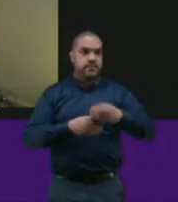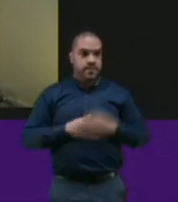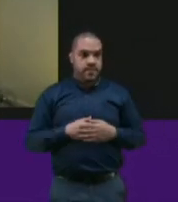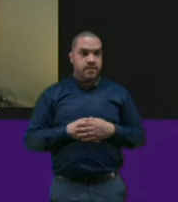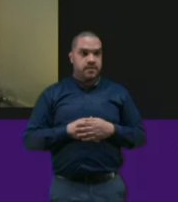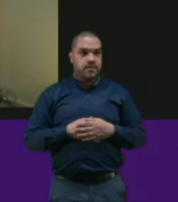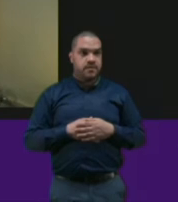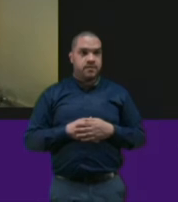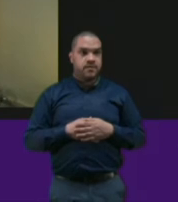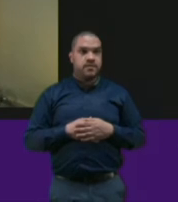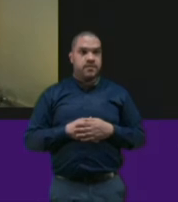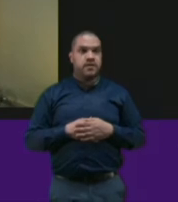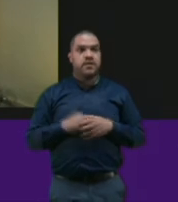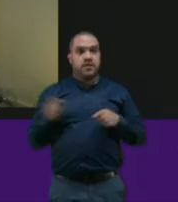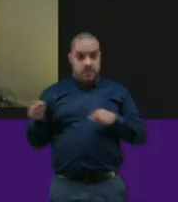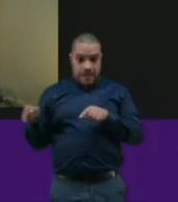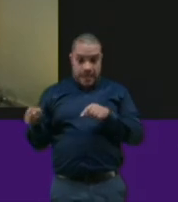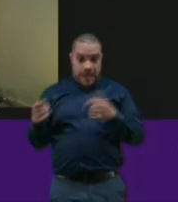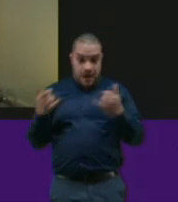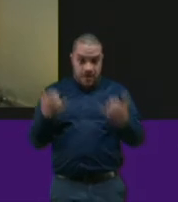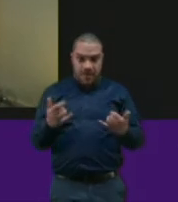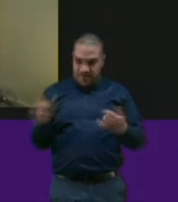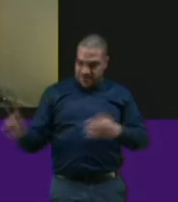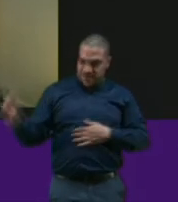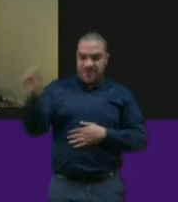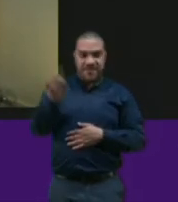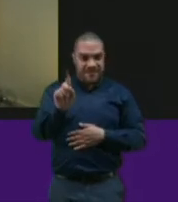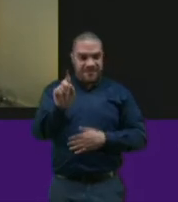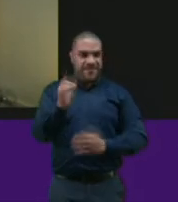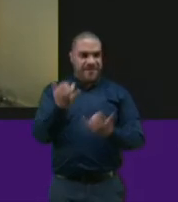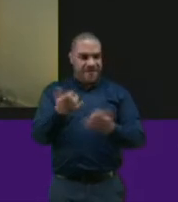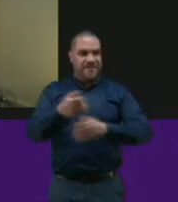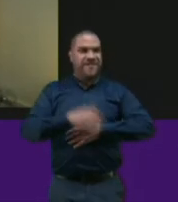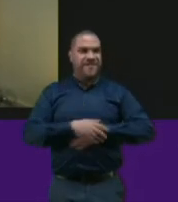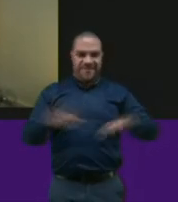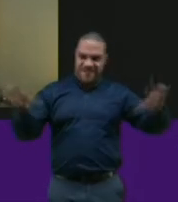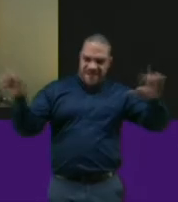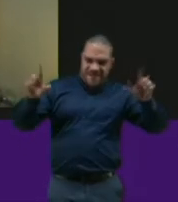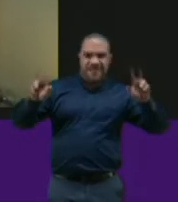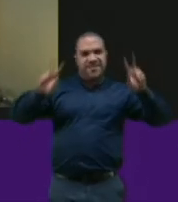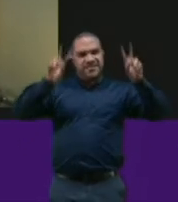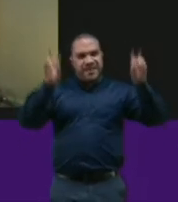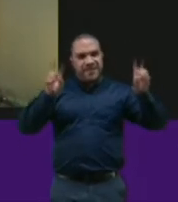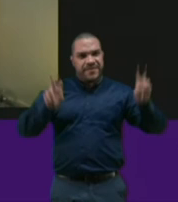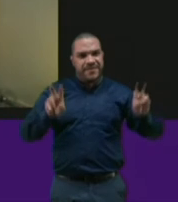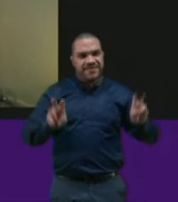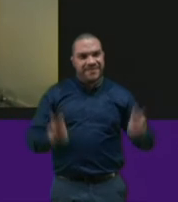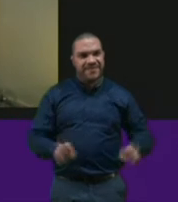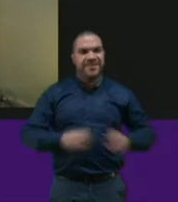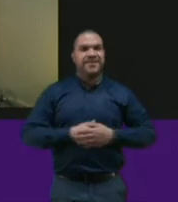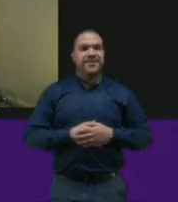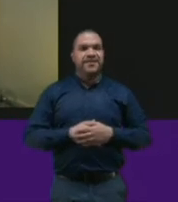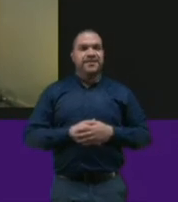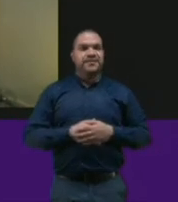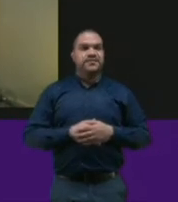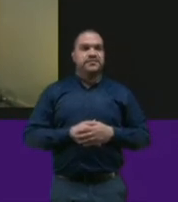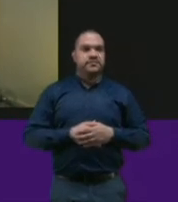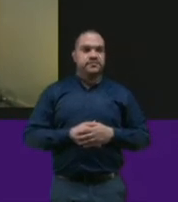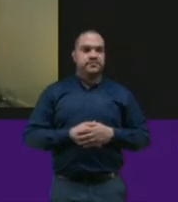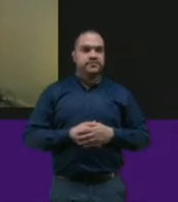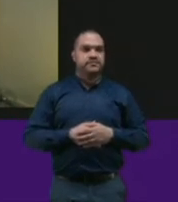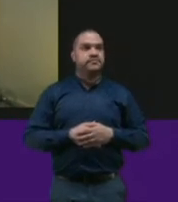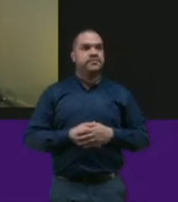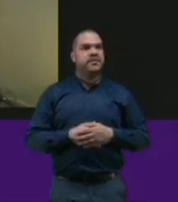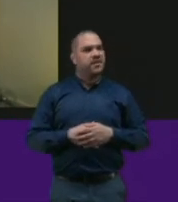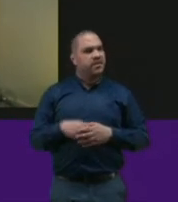es deliberado que estés acá. O sea, es deliberado que salgan este tipo de temas y salgan este tipo de cosas. Yo lo que entiendo